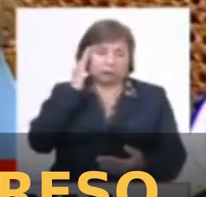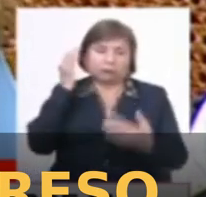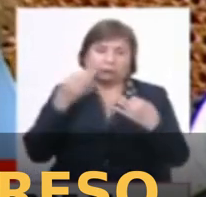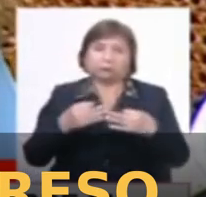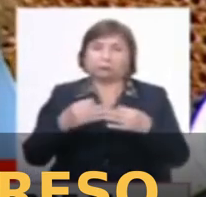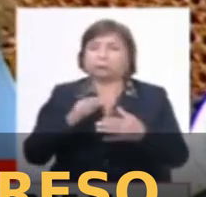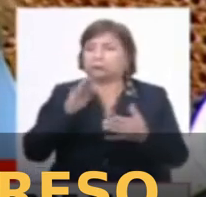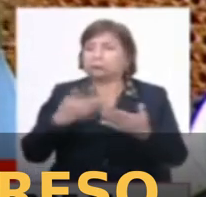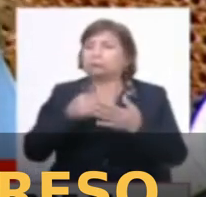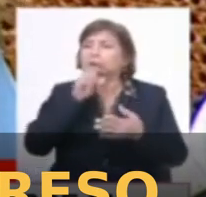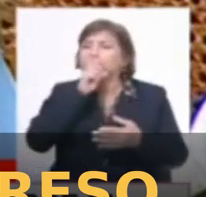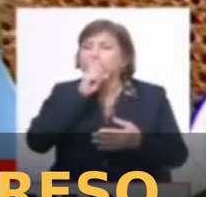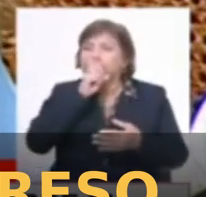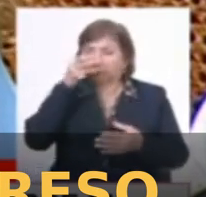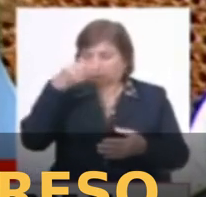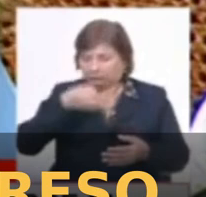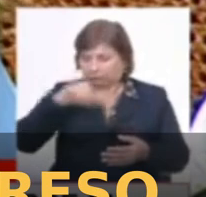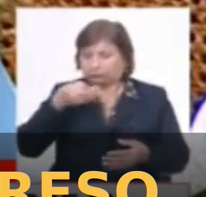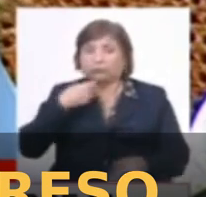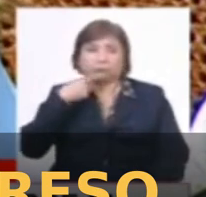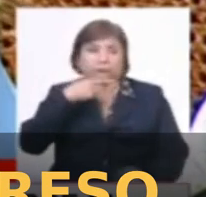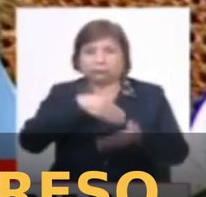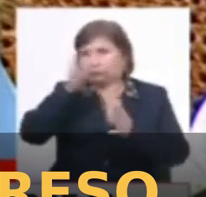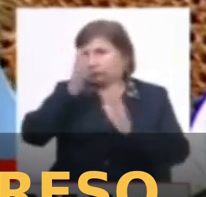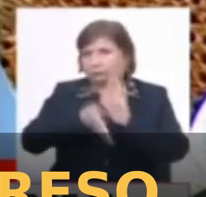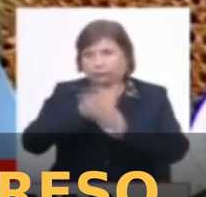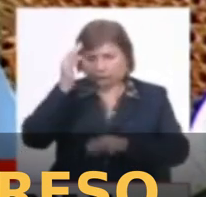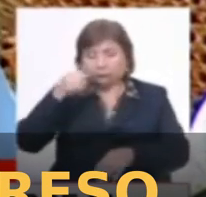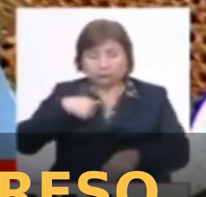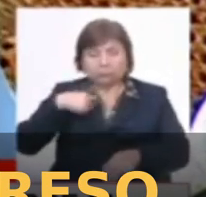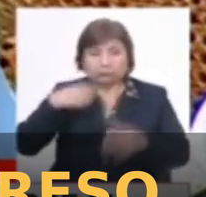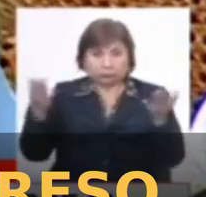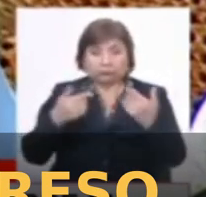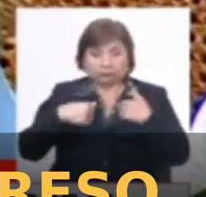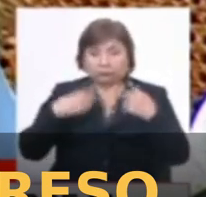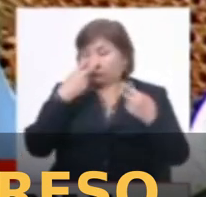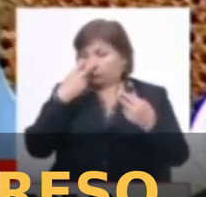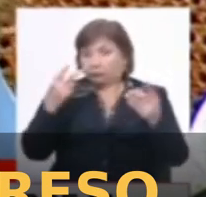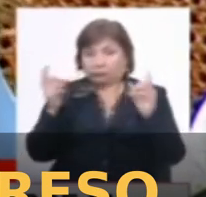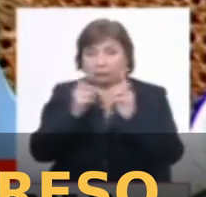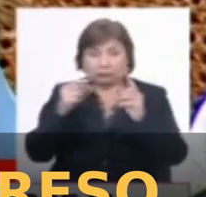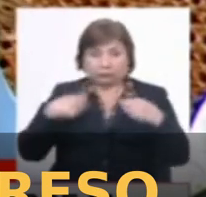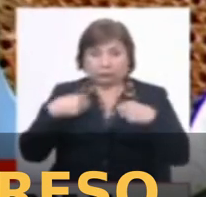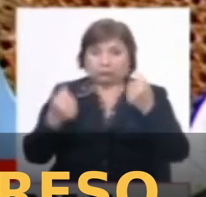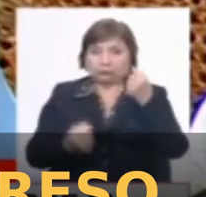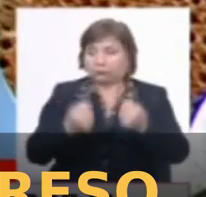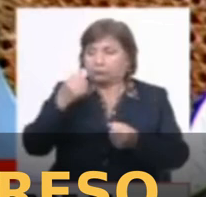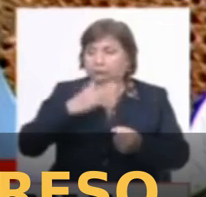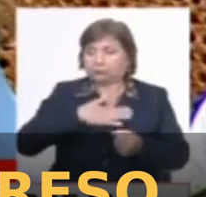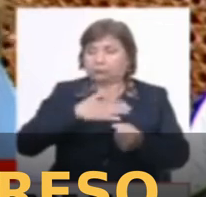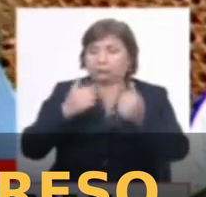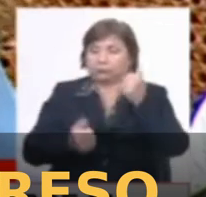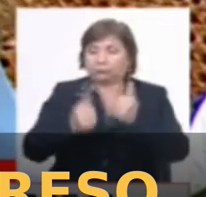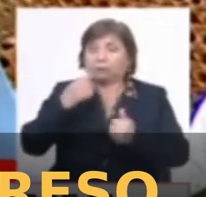que querían silenciarlo, obviamente, querían enviarlo fuera del país. Sí, yo estuve presente en esa reunión, fue en mi carro, en uno de mis